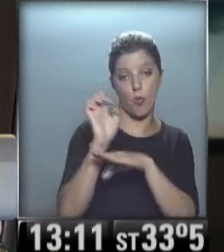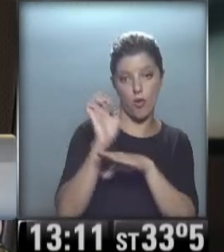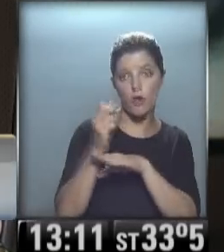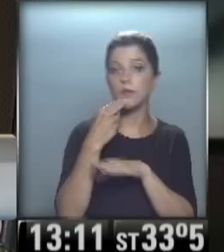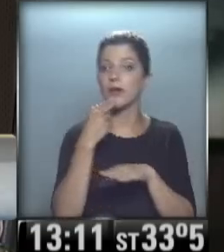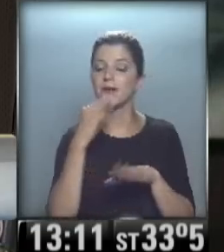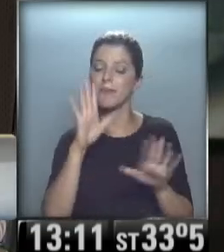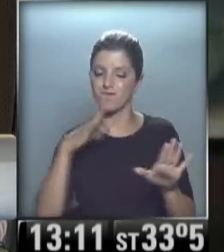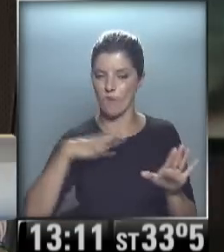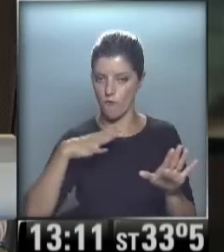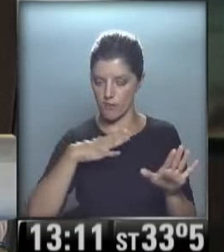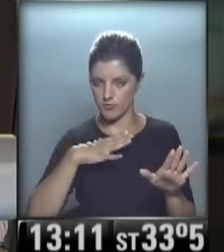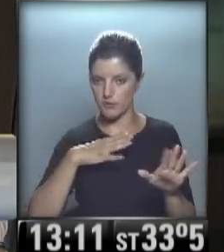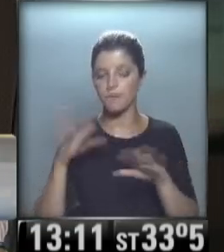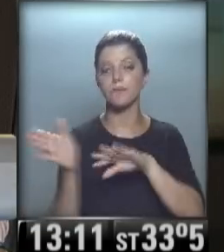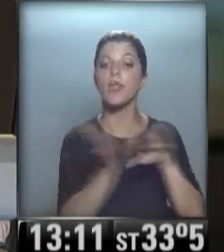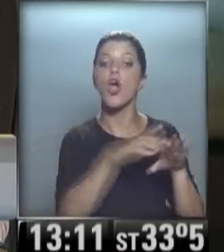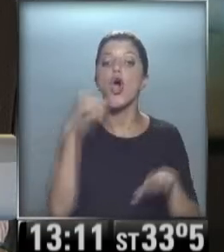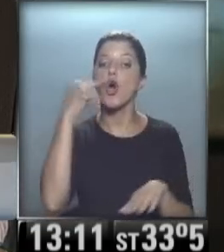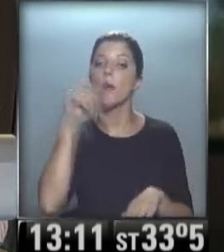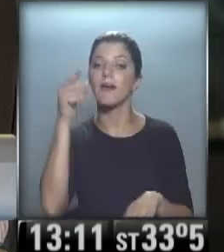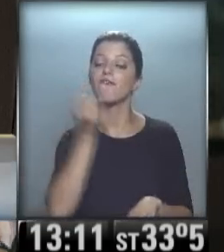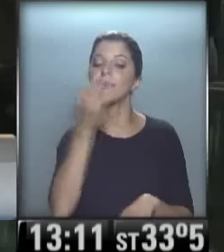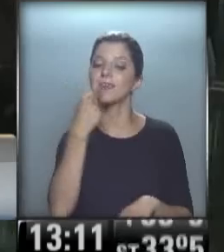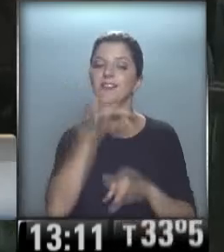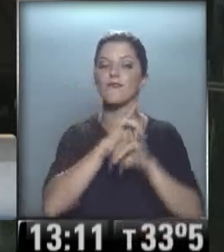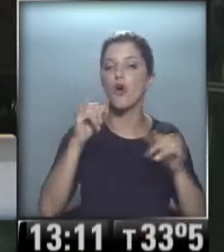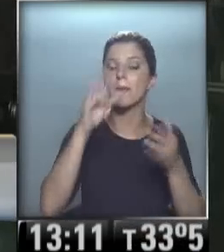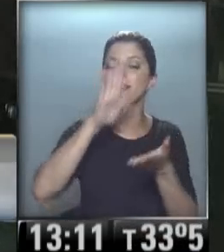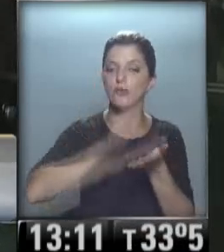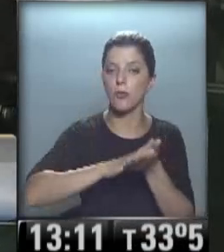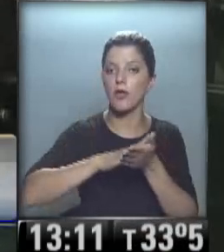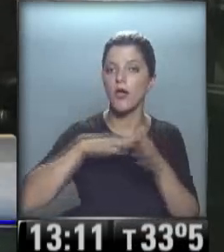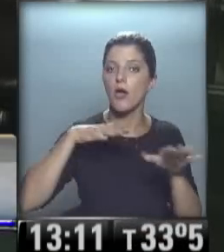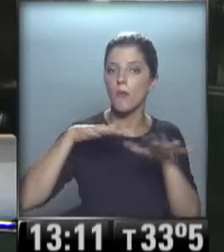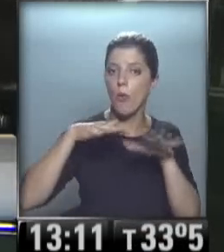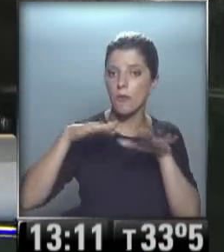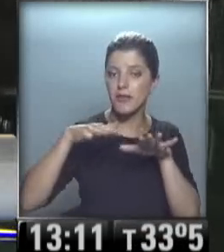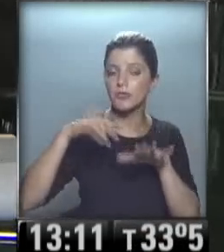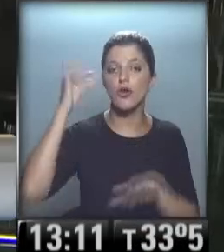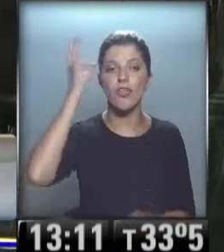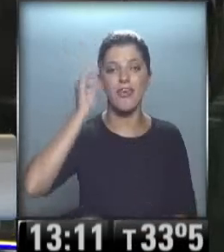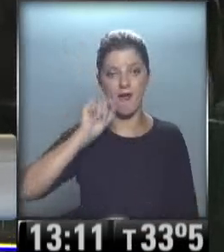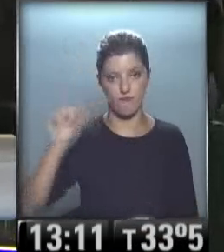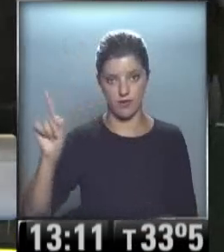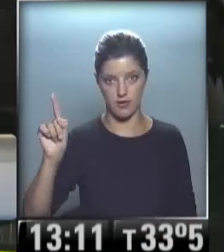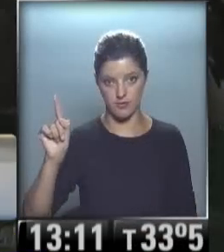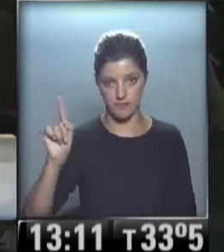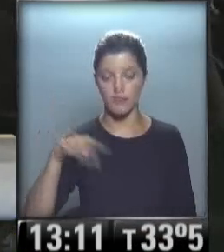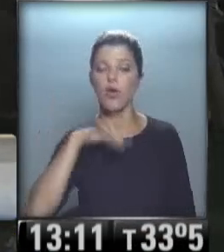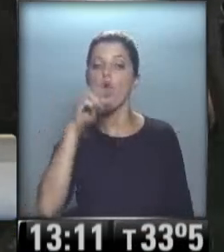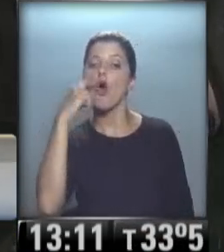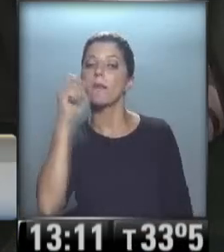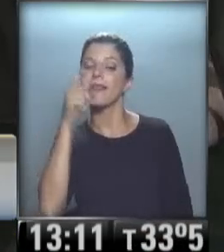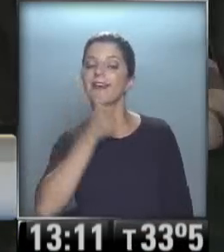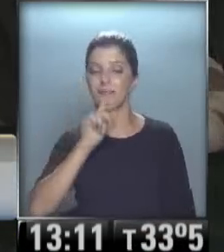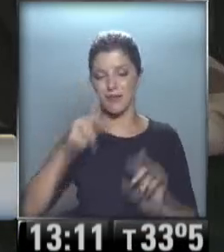yia bien Federico de Floresta nos pide que hagamos un informe sobre movimientos separatistas en África nos manda saludos Miguel de quilmes también nos